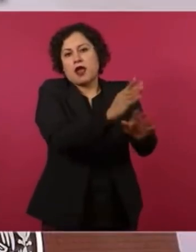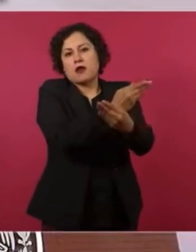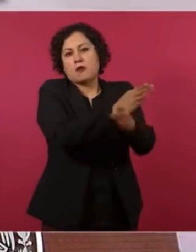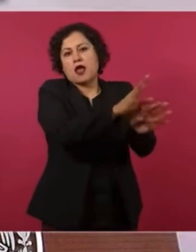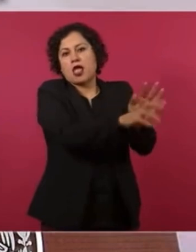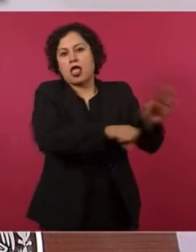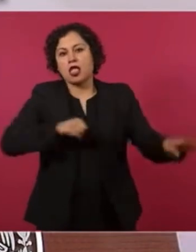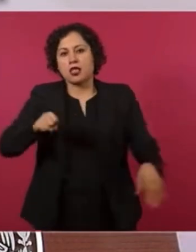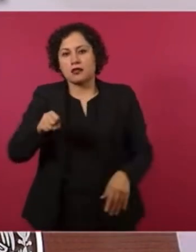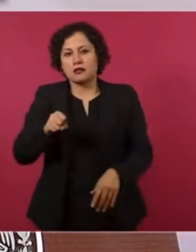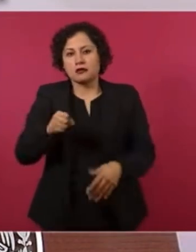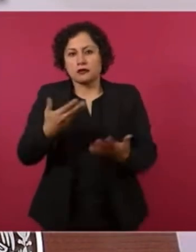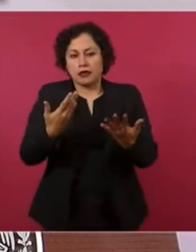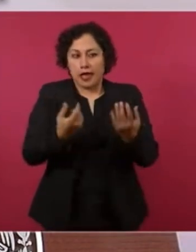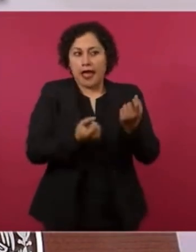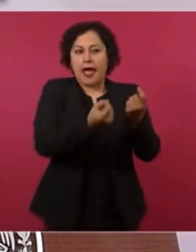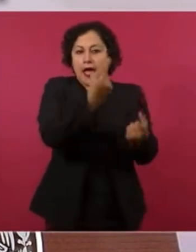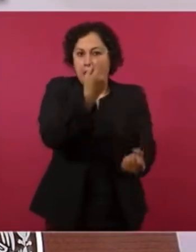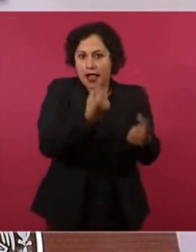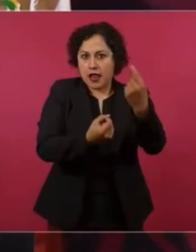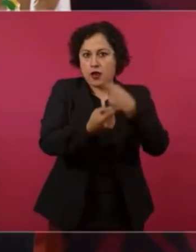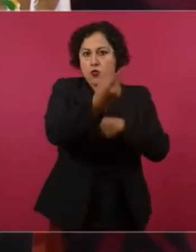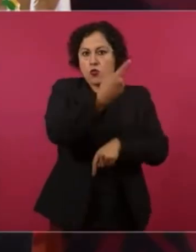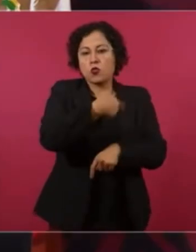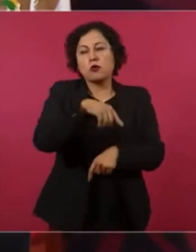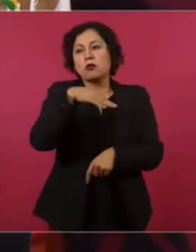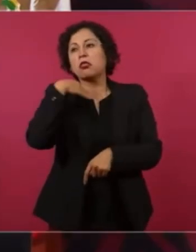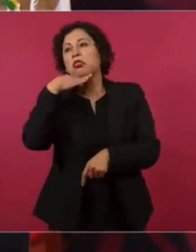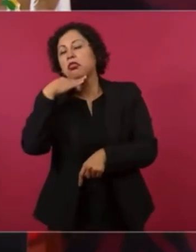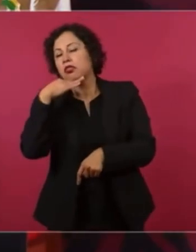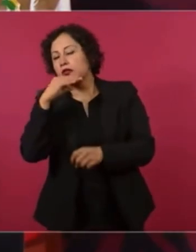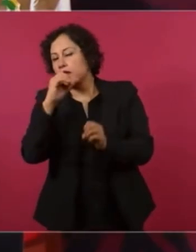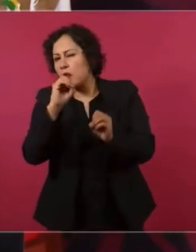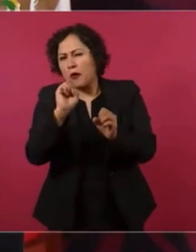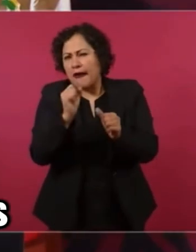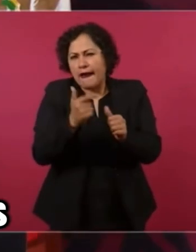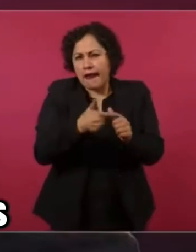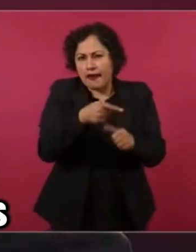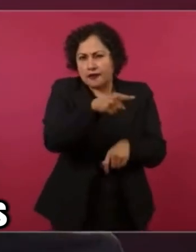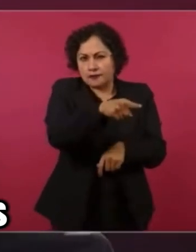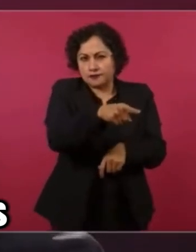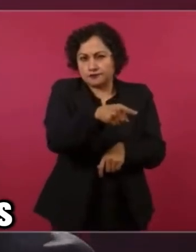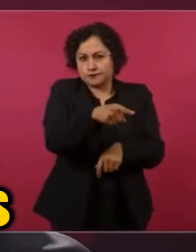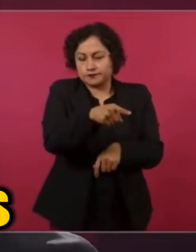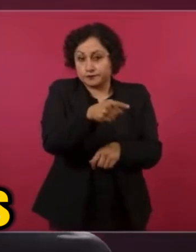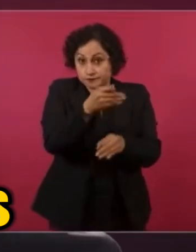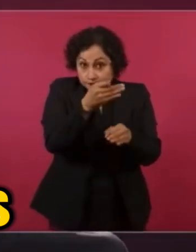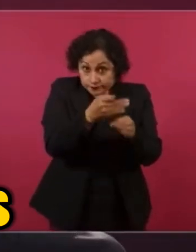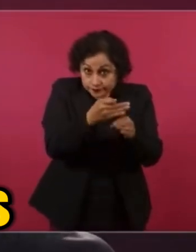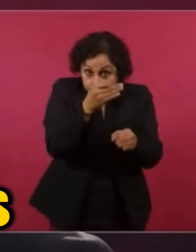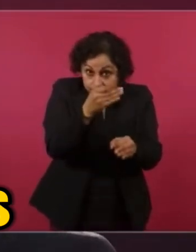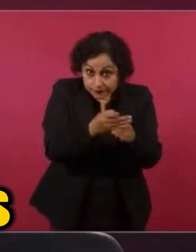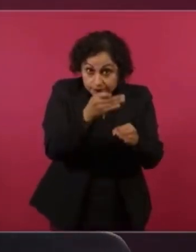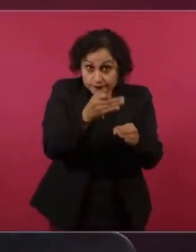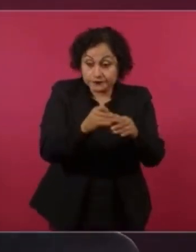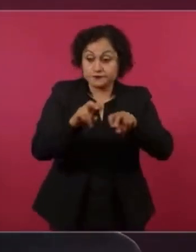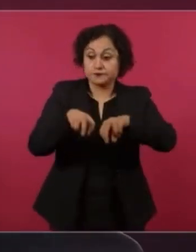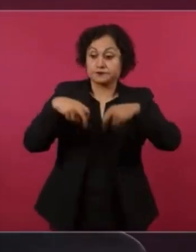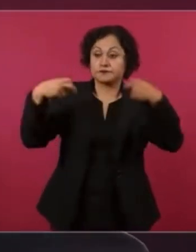Algunos que no lo lograron por diversas causas, hoy día los tribunales